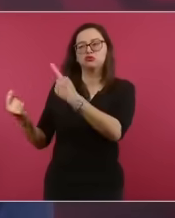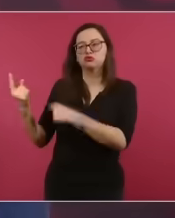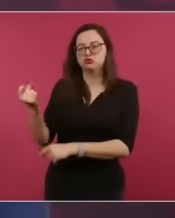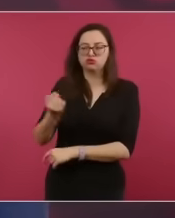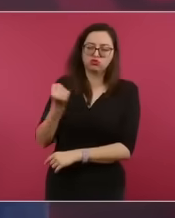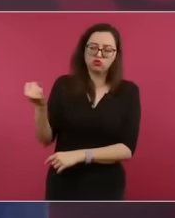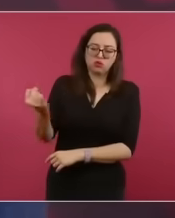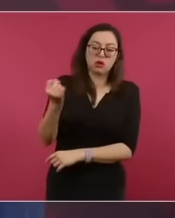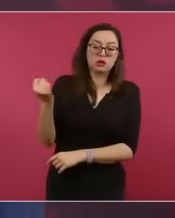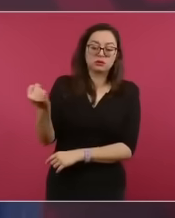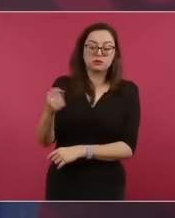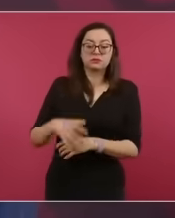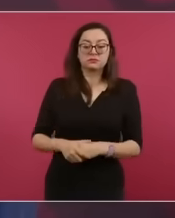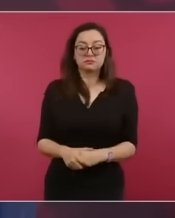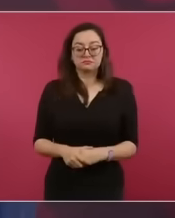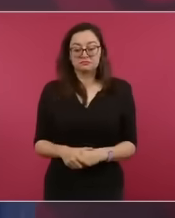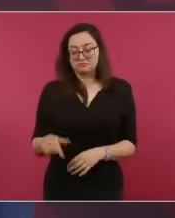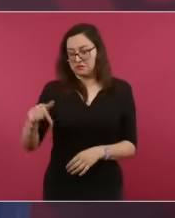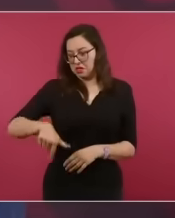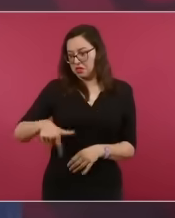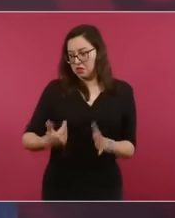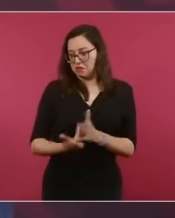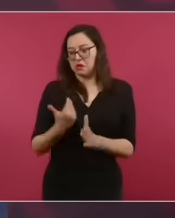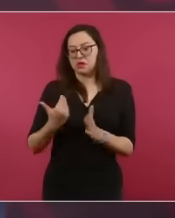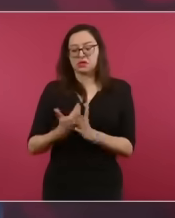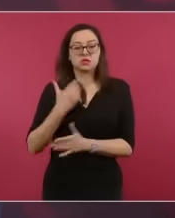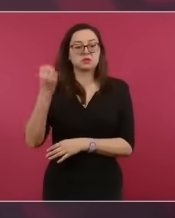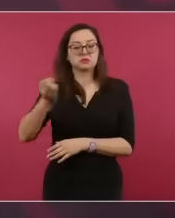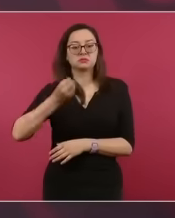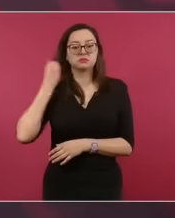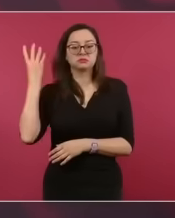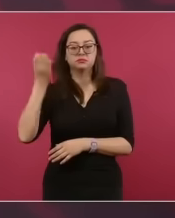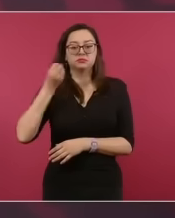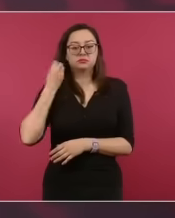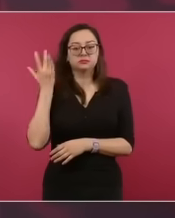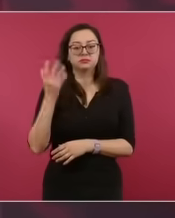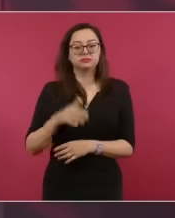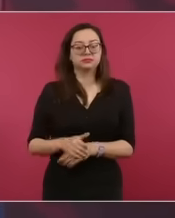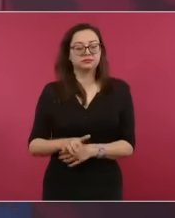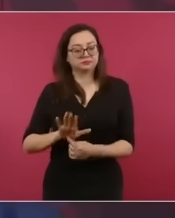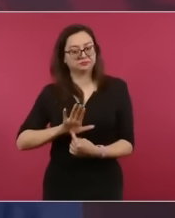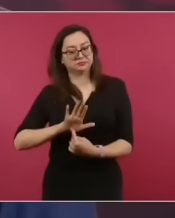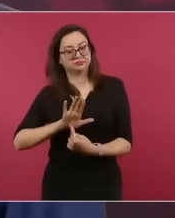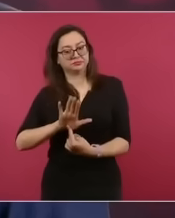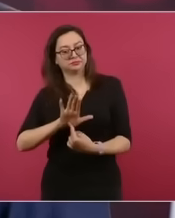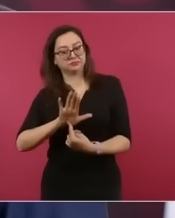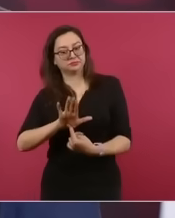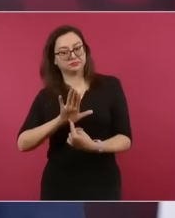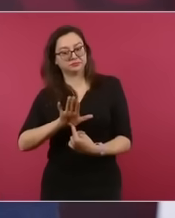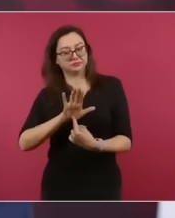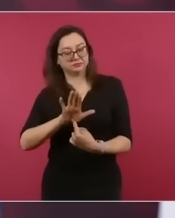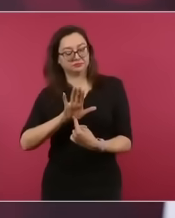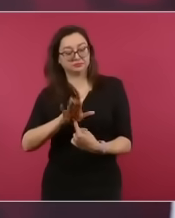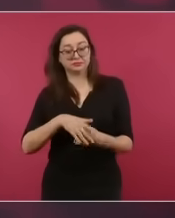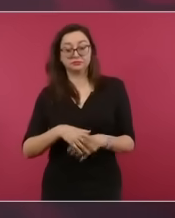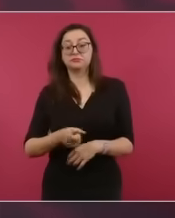la conferencia mañanera, matutina, dirían los